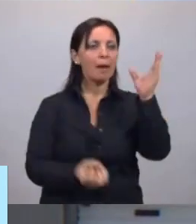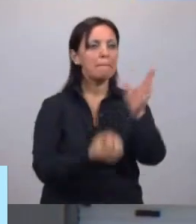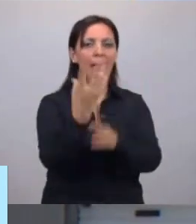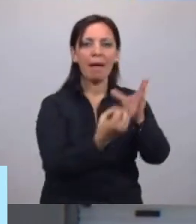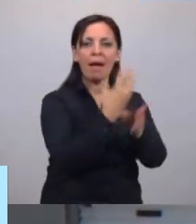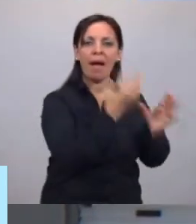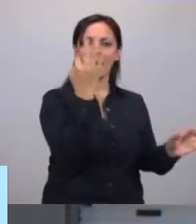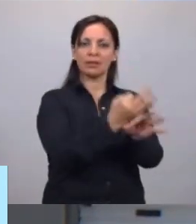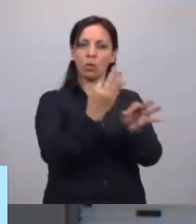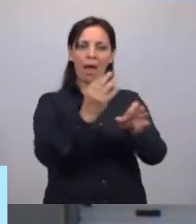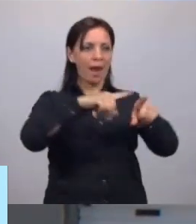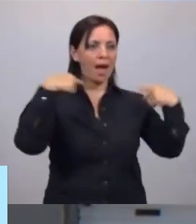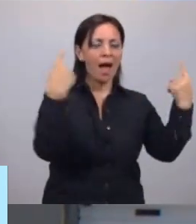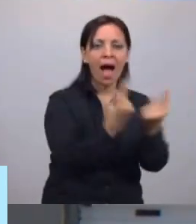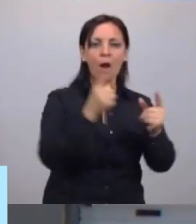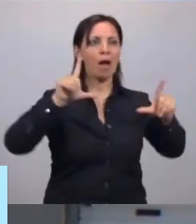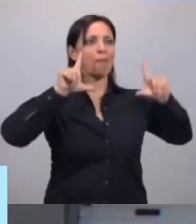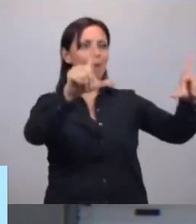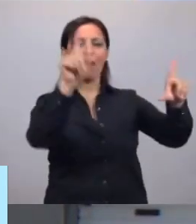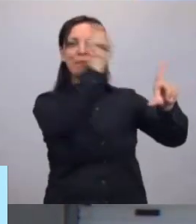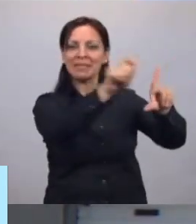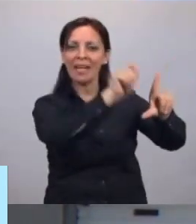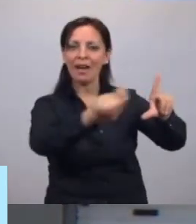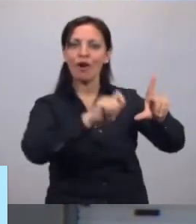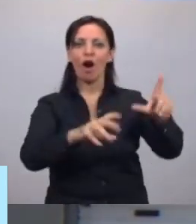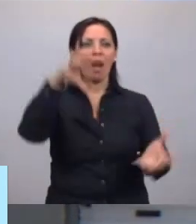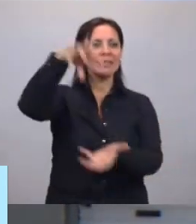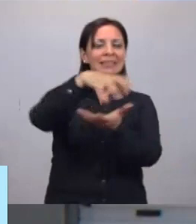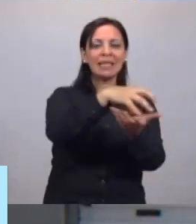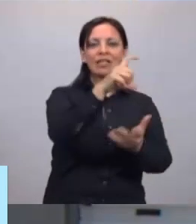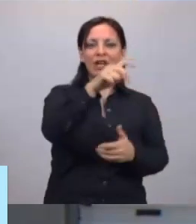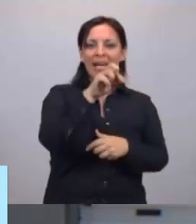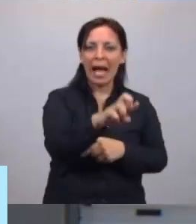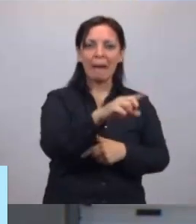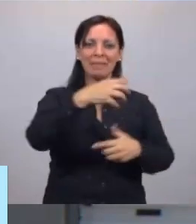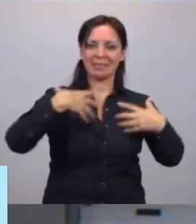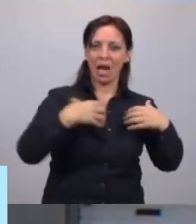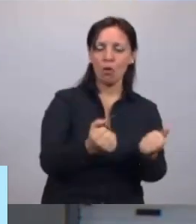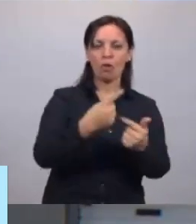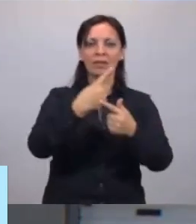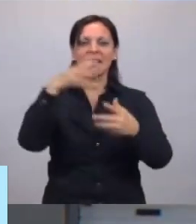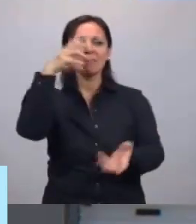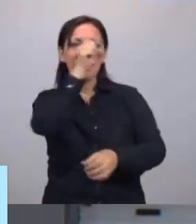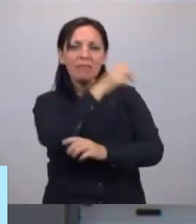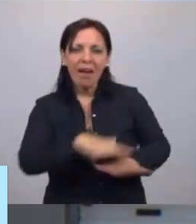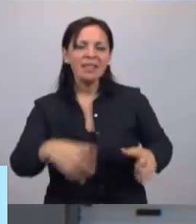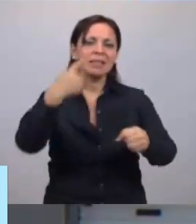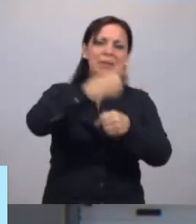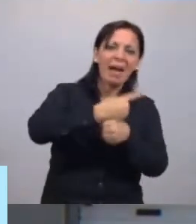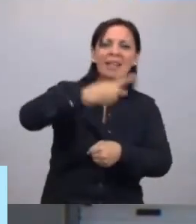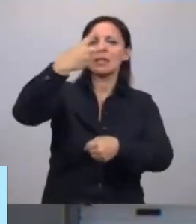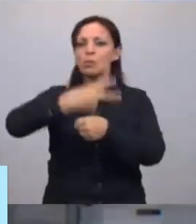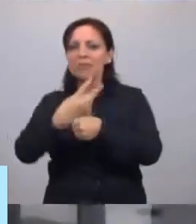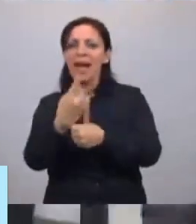hacer aulas poner pizarrones poner centro de salud poner jardín de Infante primaria secundaria